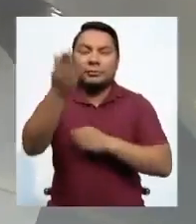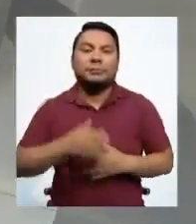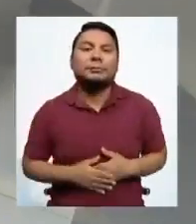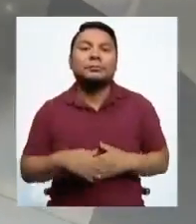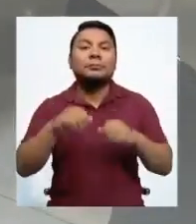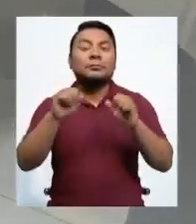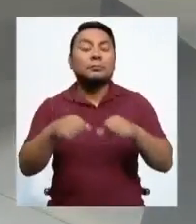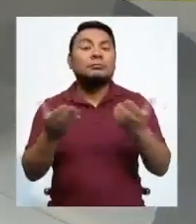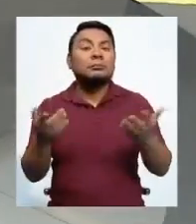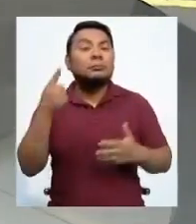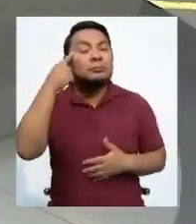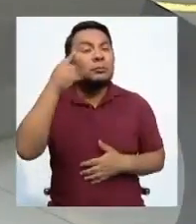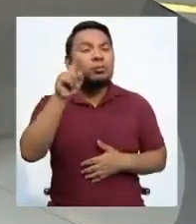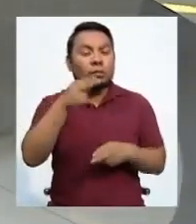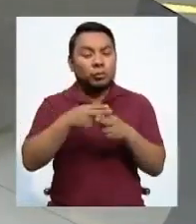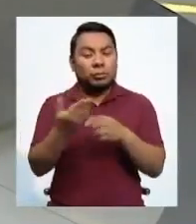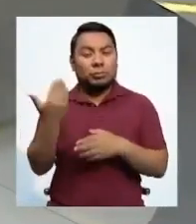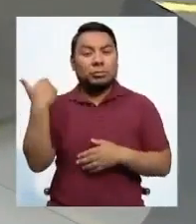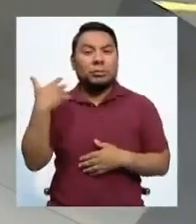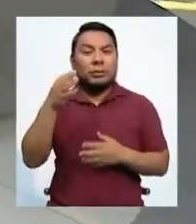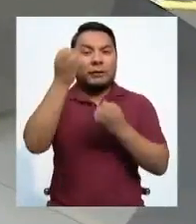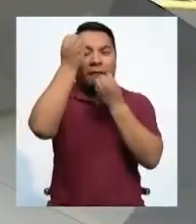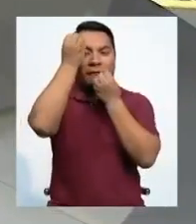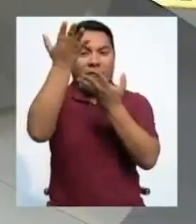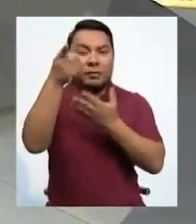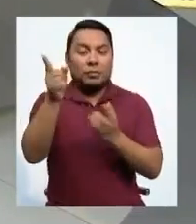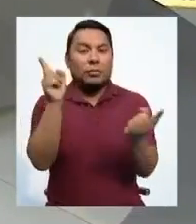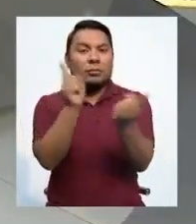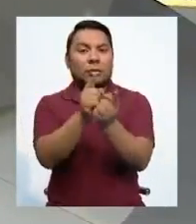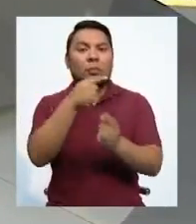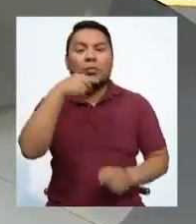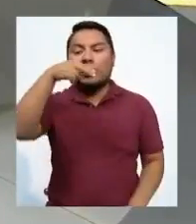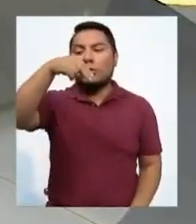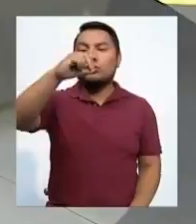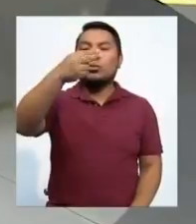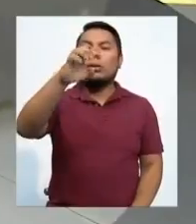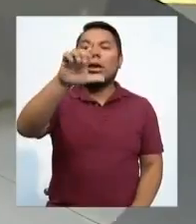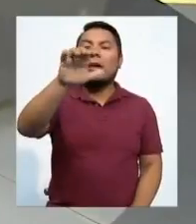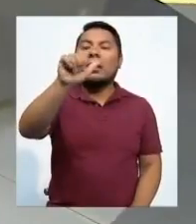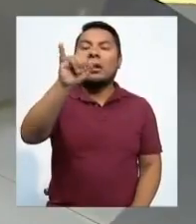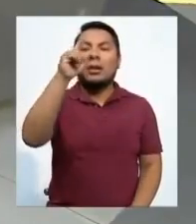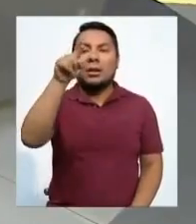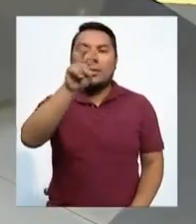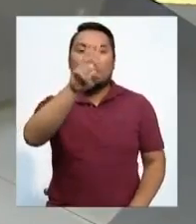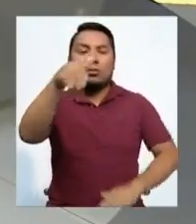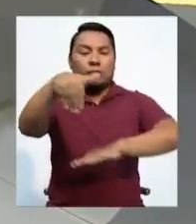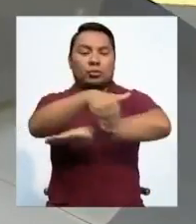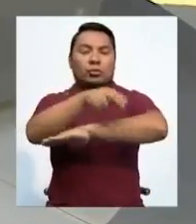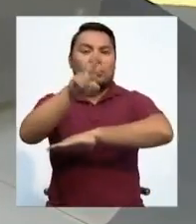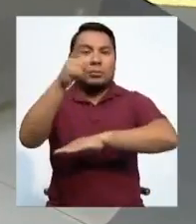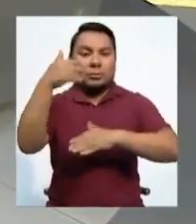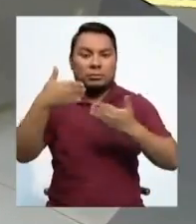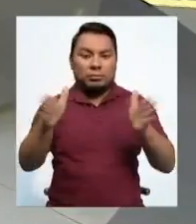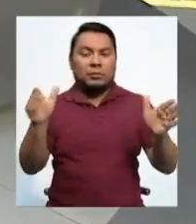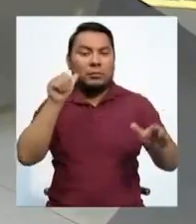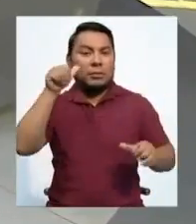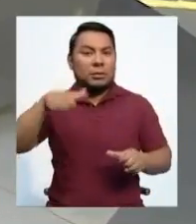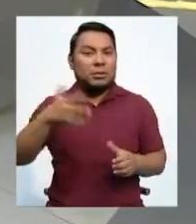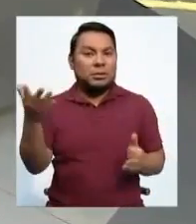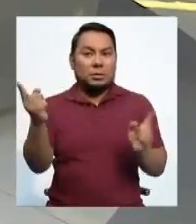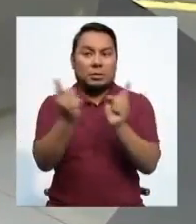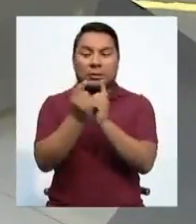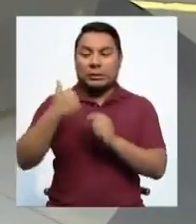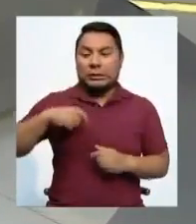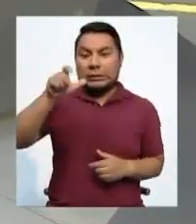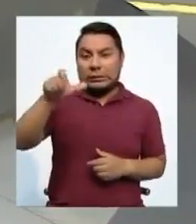Así es, bueno, hace unos momentos estábamos con información en vivo con Noelia desde 28 de julio, mañana se inaugura y justamente el alcalde Castañeda Lozio